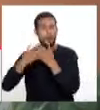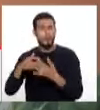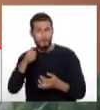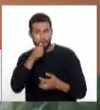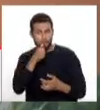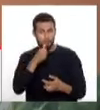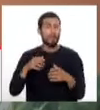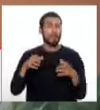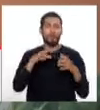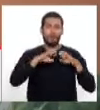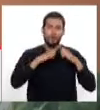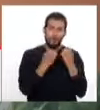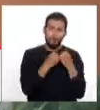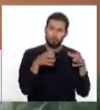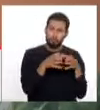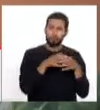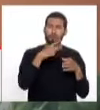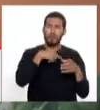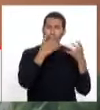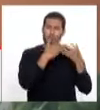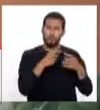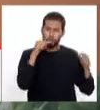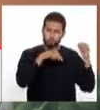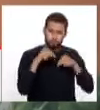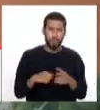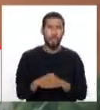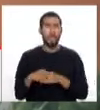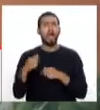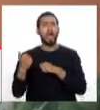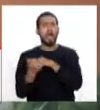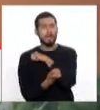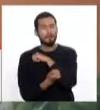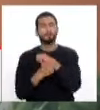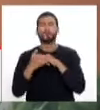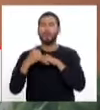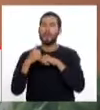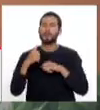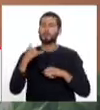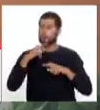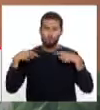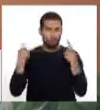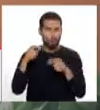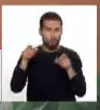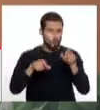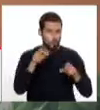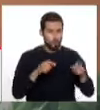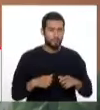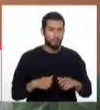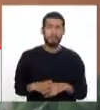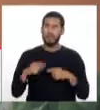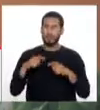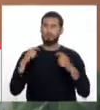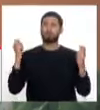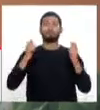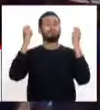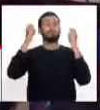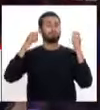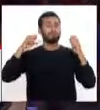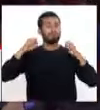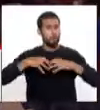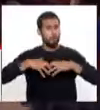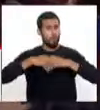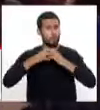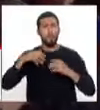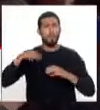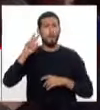gremios empresariales y sindicales, academia y la sociedad civil. Celebremos la fortaleza de más